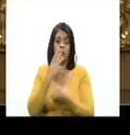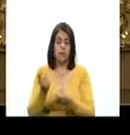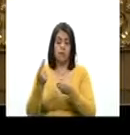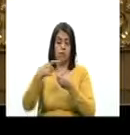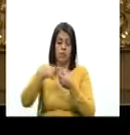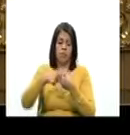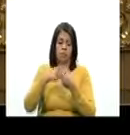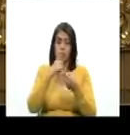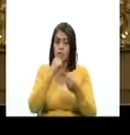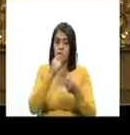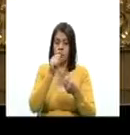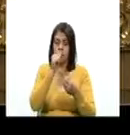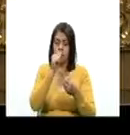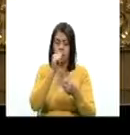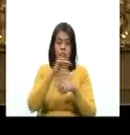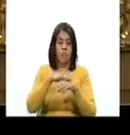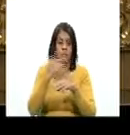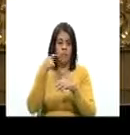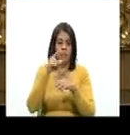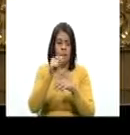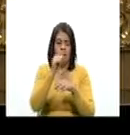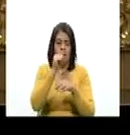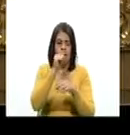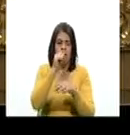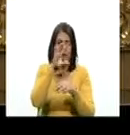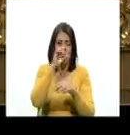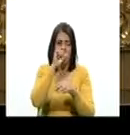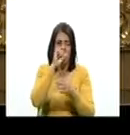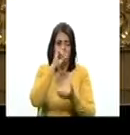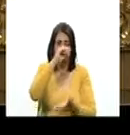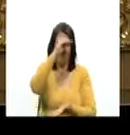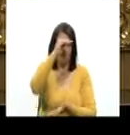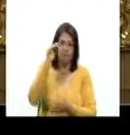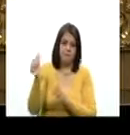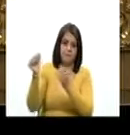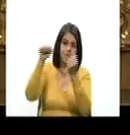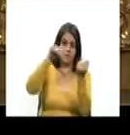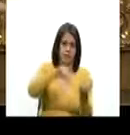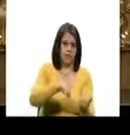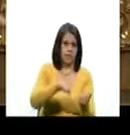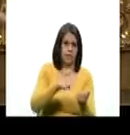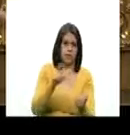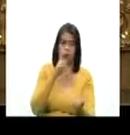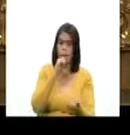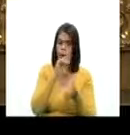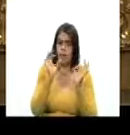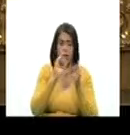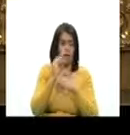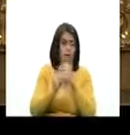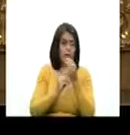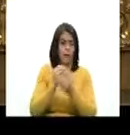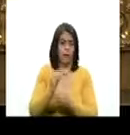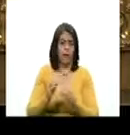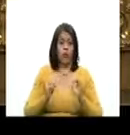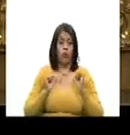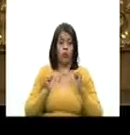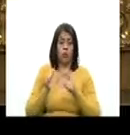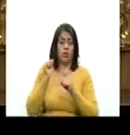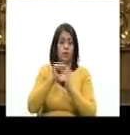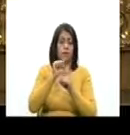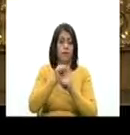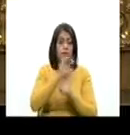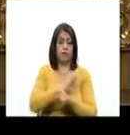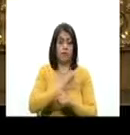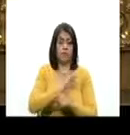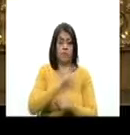seguidores. Tenía que comprar agua mineral para descargar el baño, o sea, no había. Y yo empiezo una lucha social,